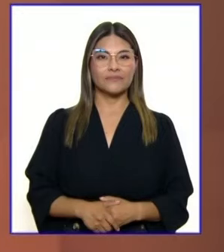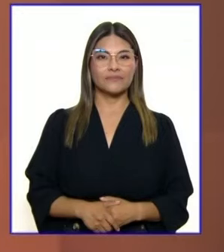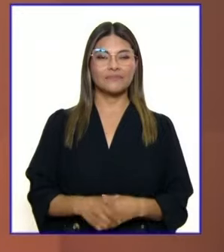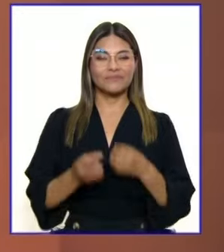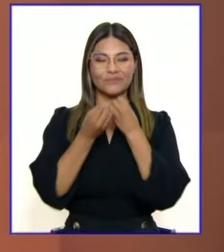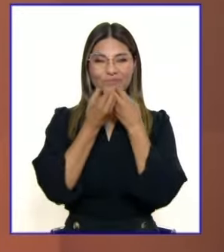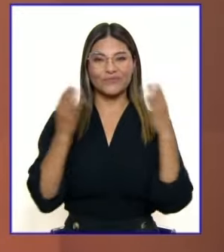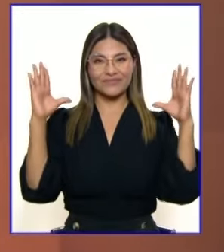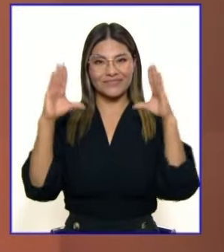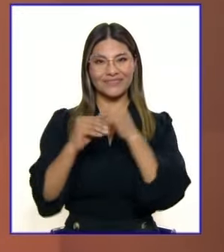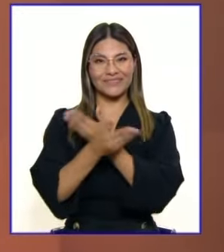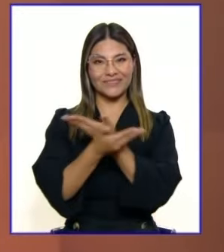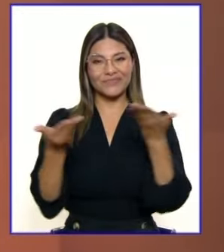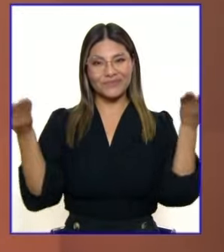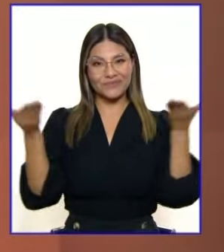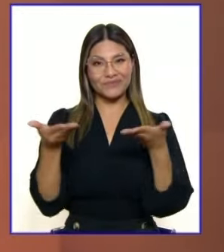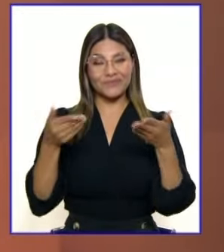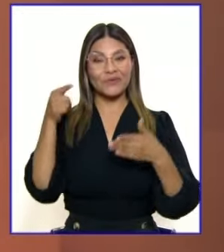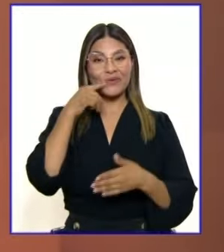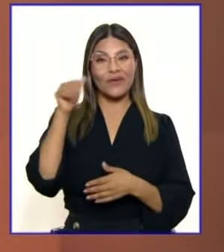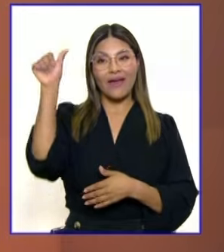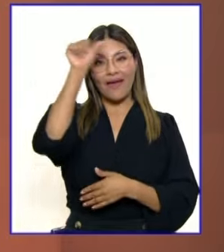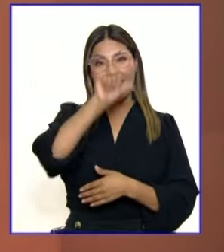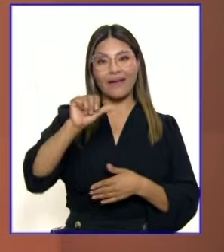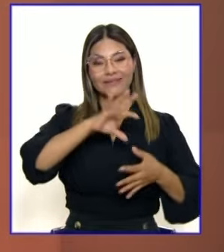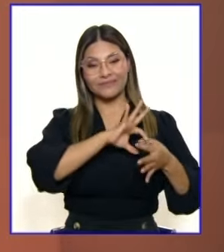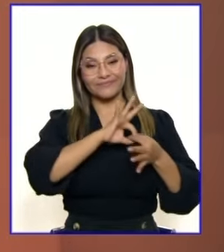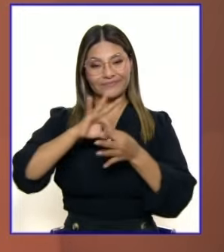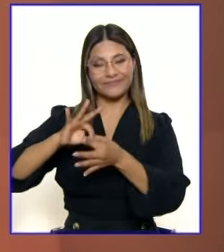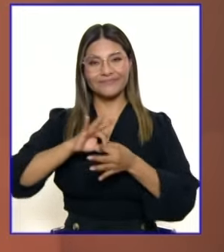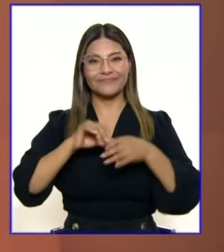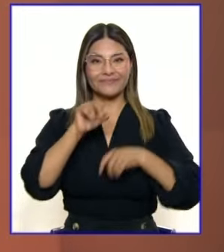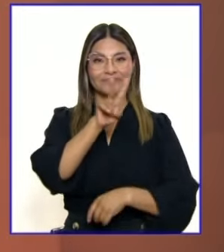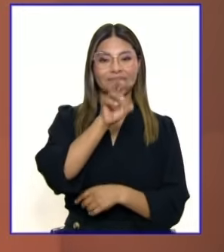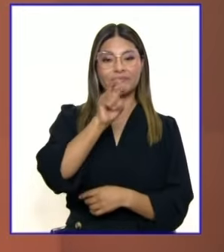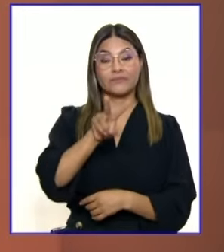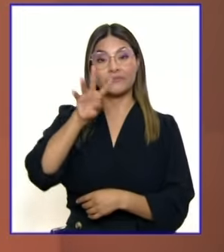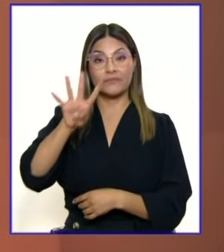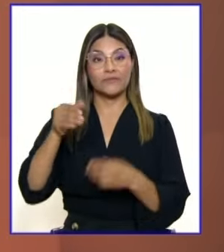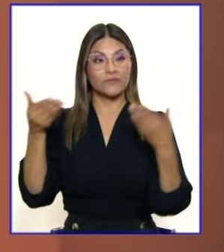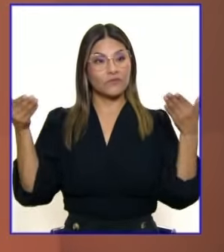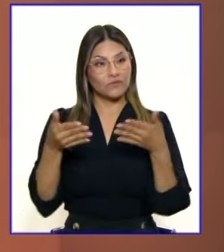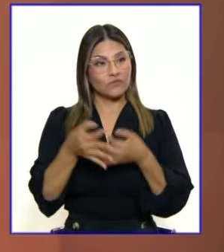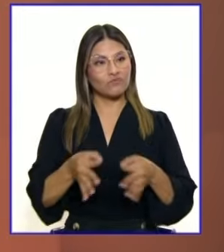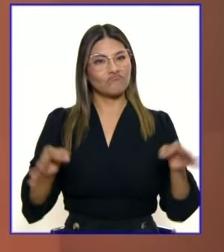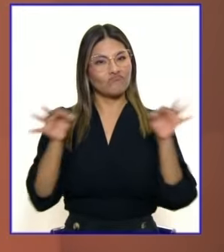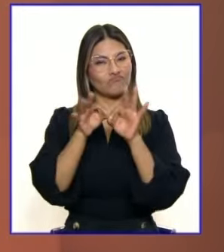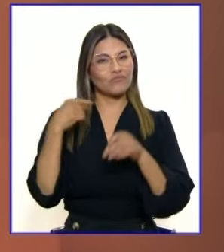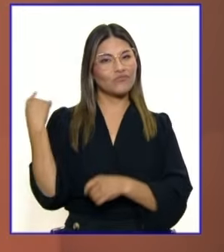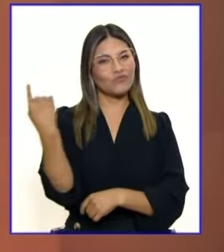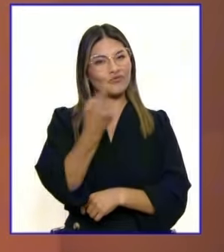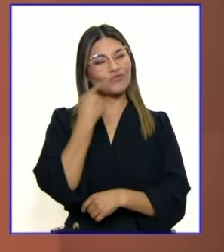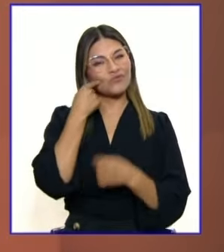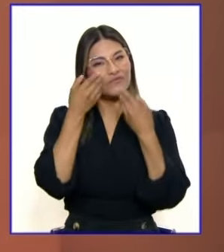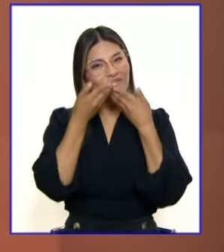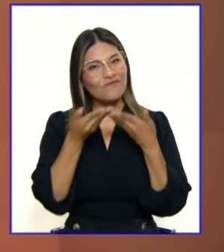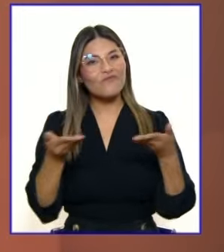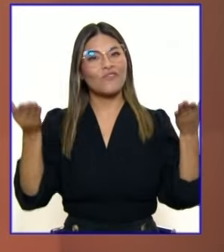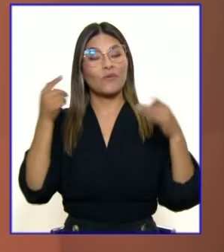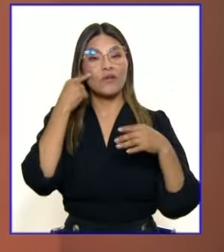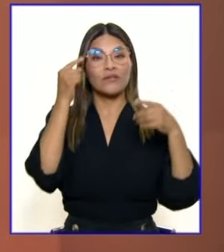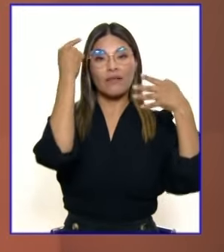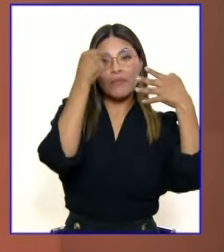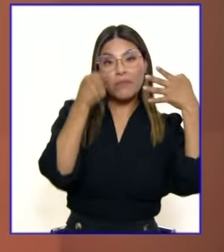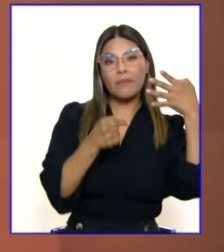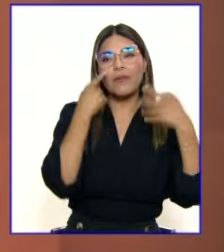Tengan todos muy buenas noches, bienvenidos a Asia Pacífico 2024, este espacio donde se da a conocer todos los pormenores